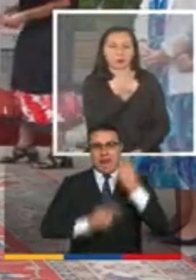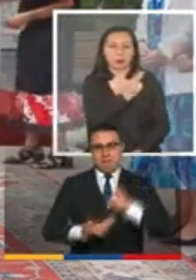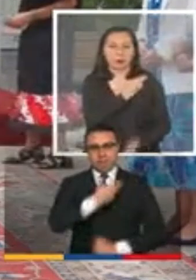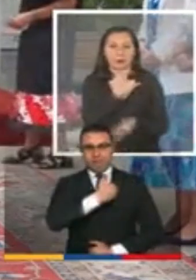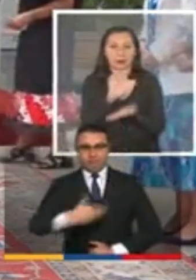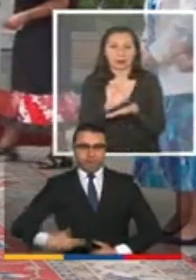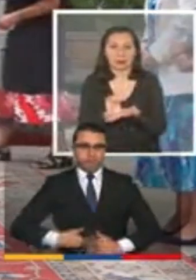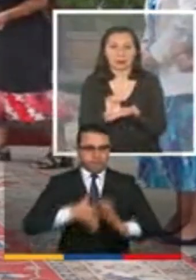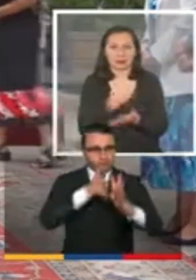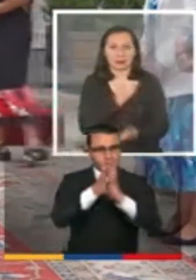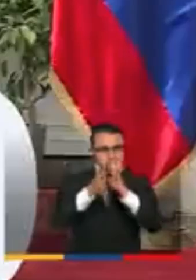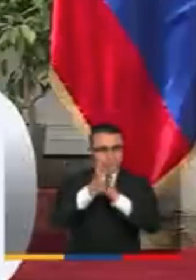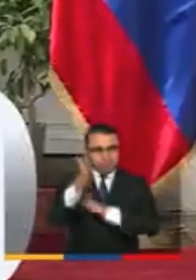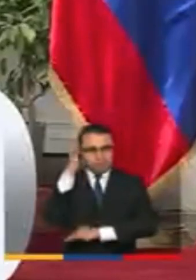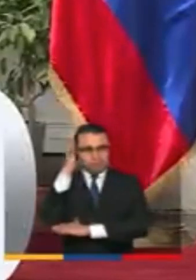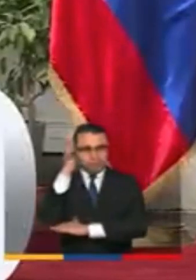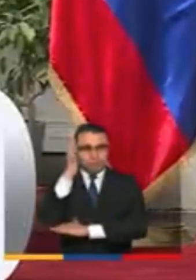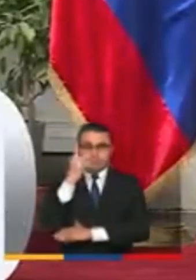Estado.